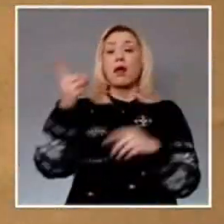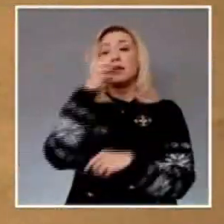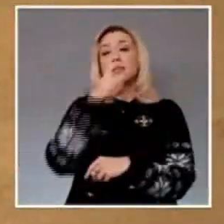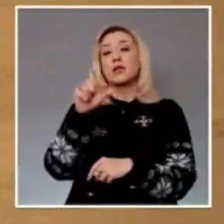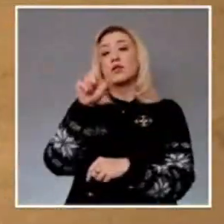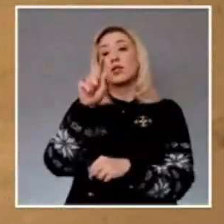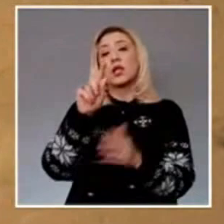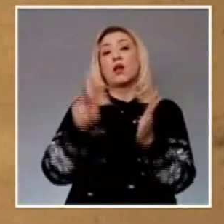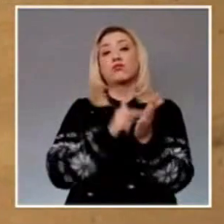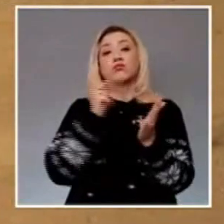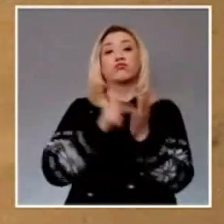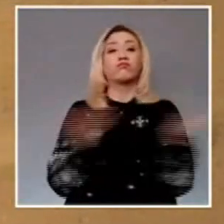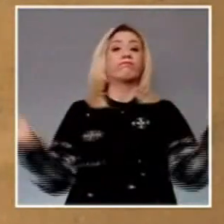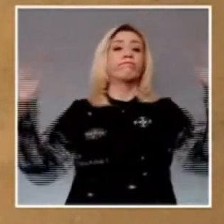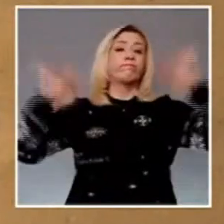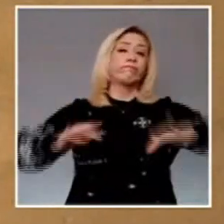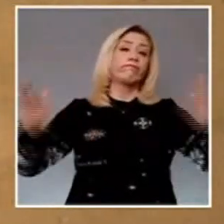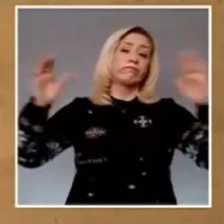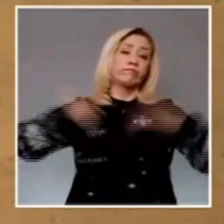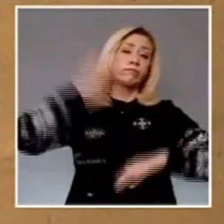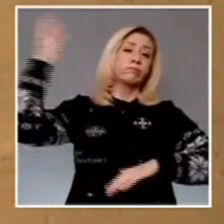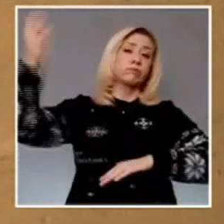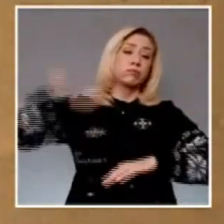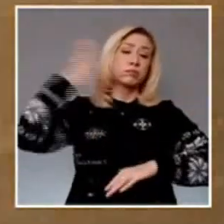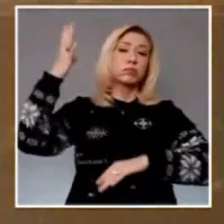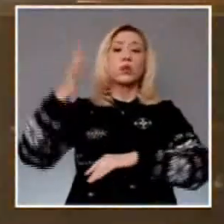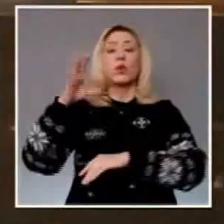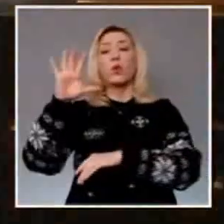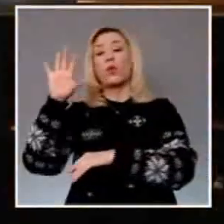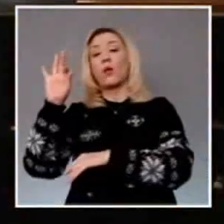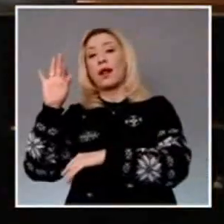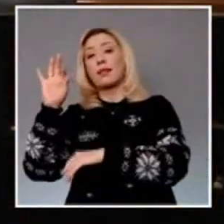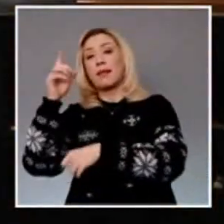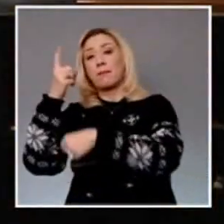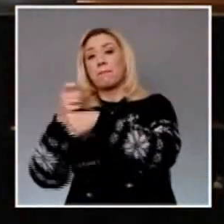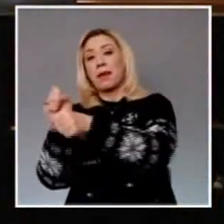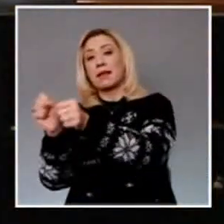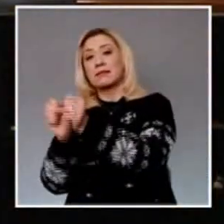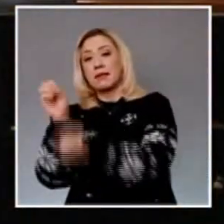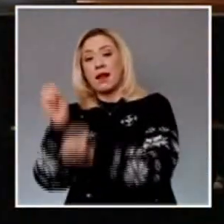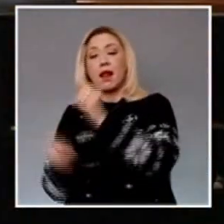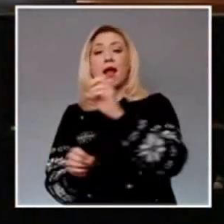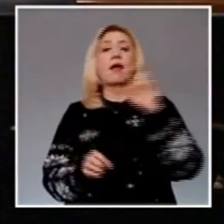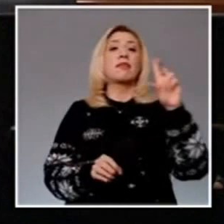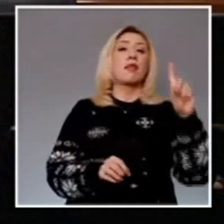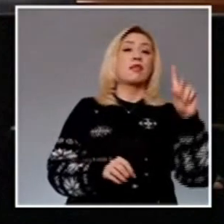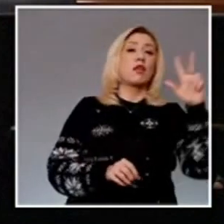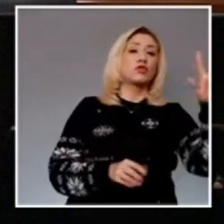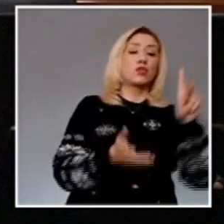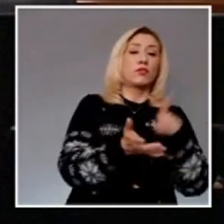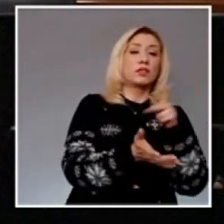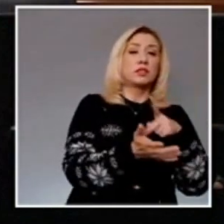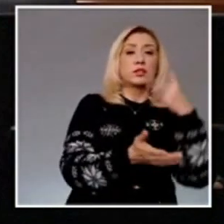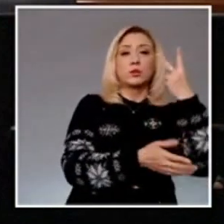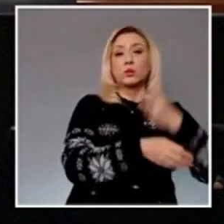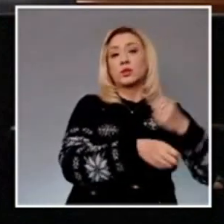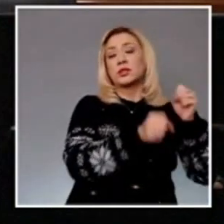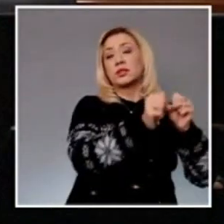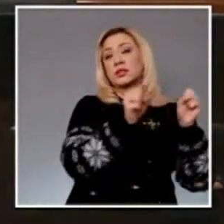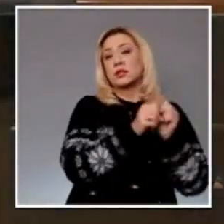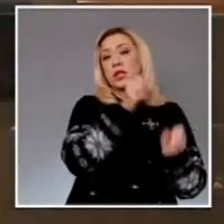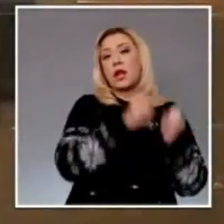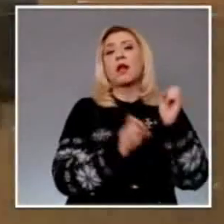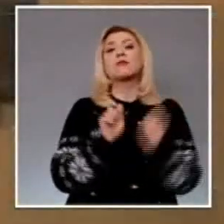40 de la primera sala y 38 de la segunda sala, privilegiaron la defensa de los principios constitucionales, entre ellos la